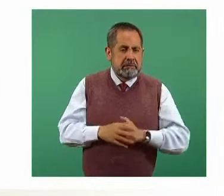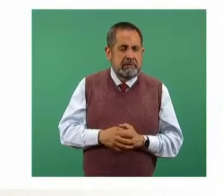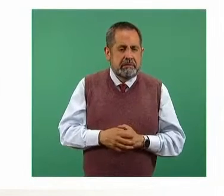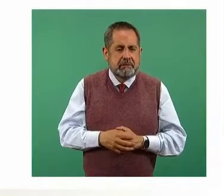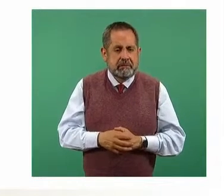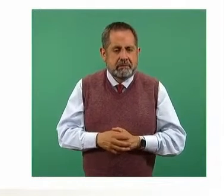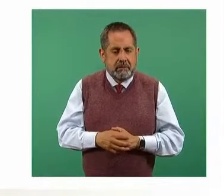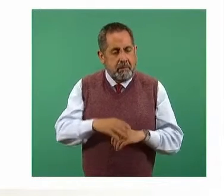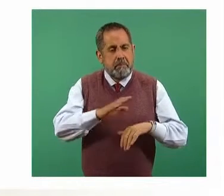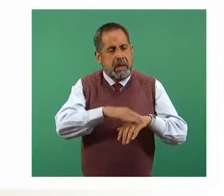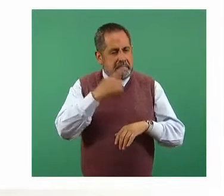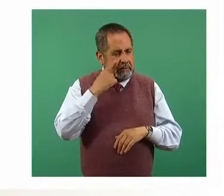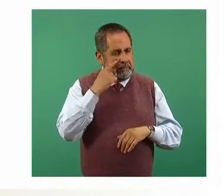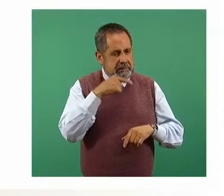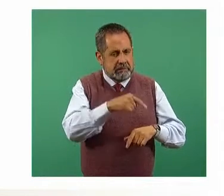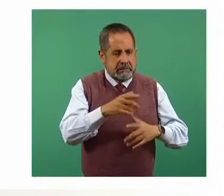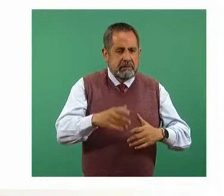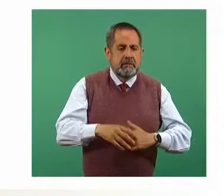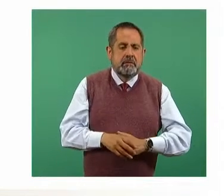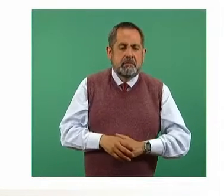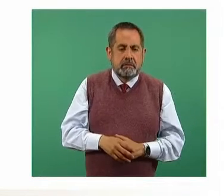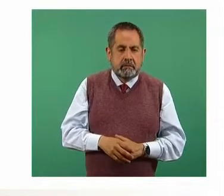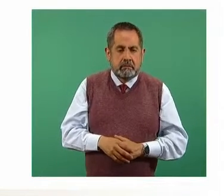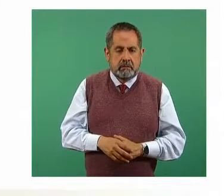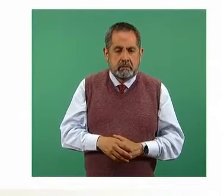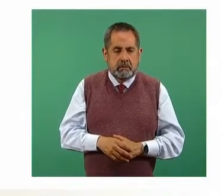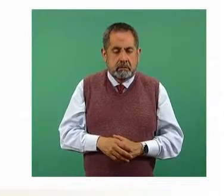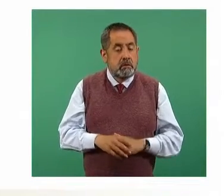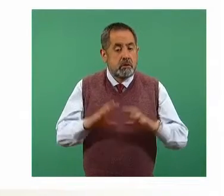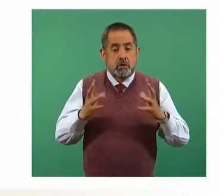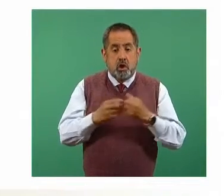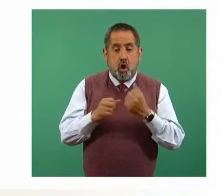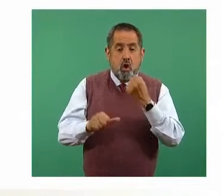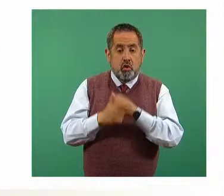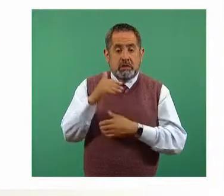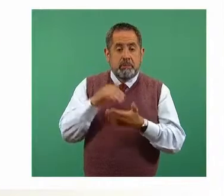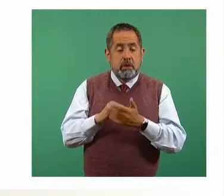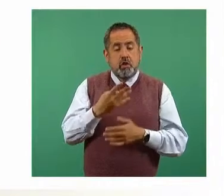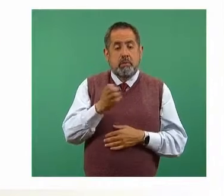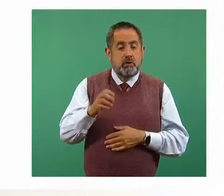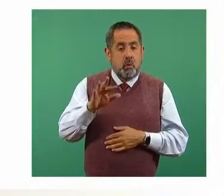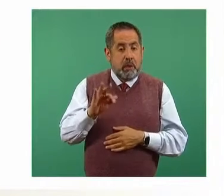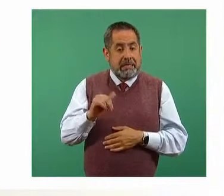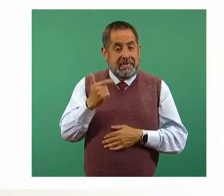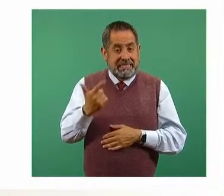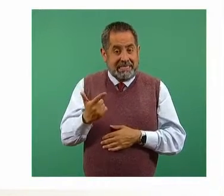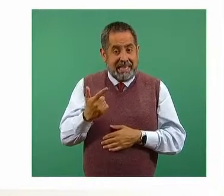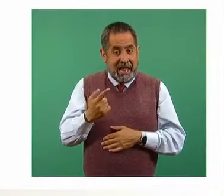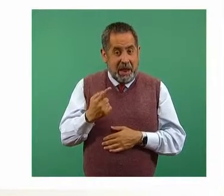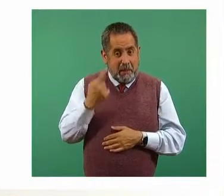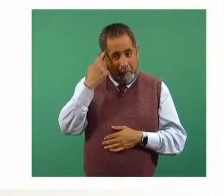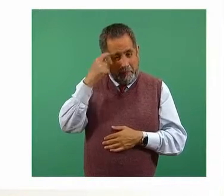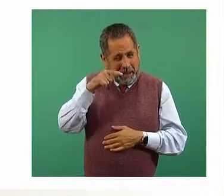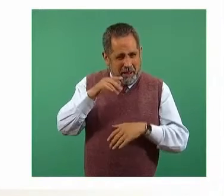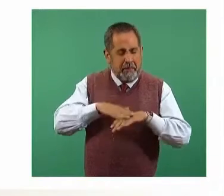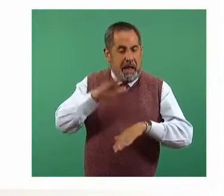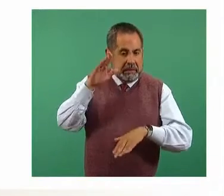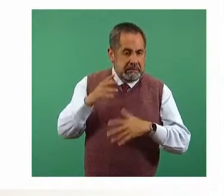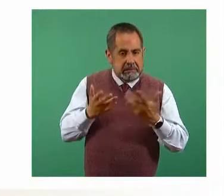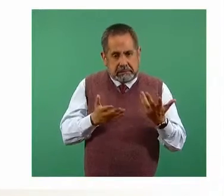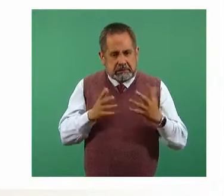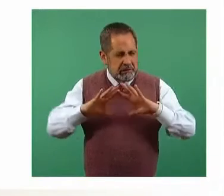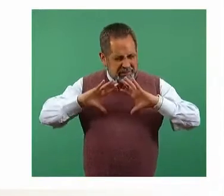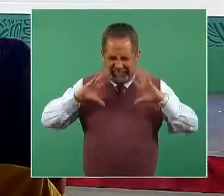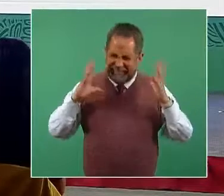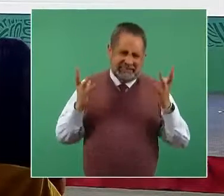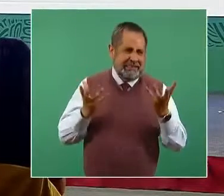en mayor frecuencia de las mujeres. Y para este conjunto 11.947, que es el gran conjunto, ya también de